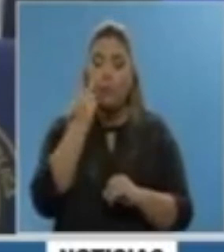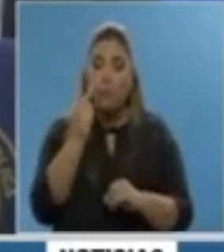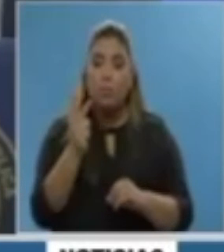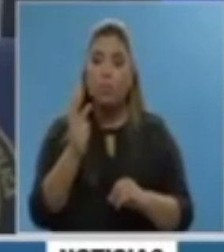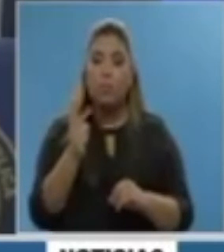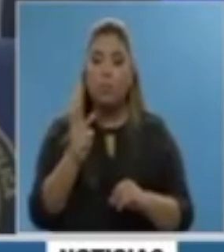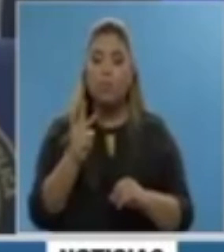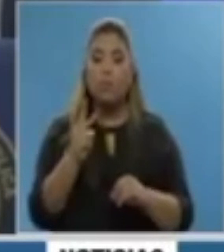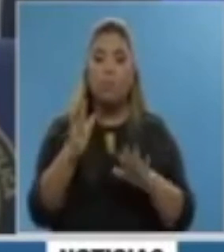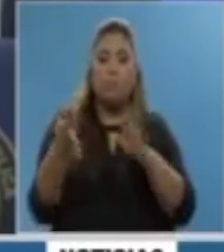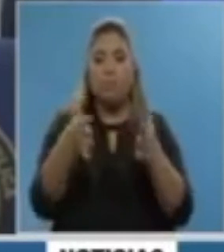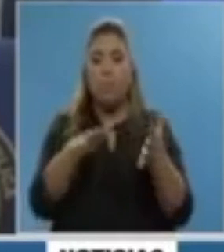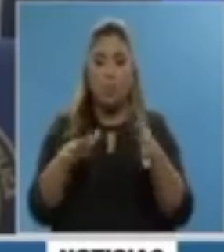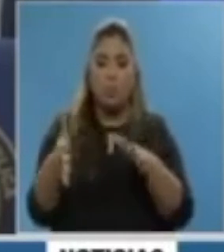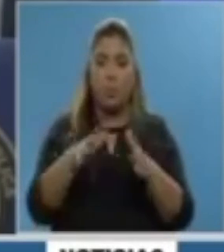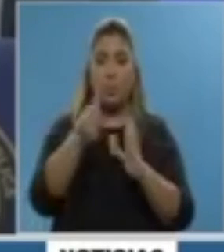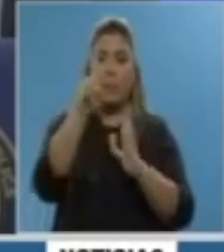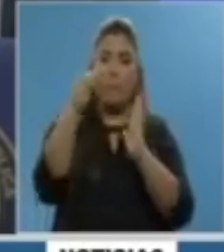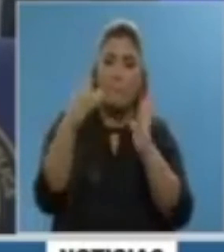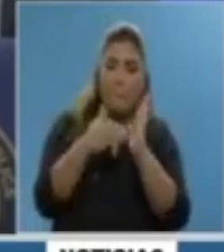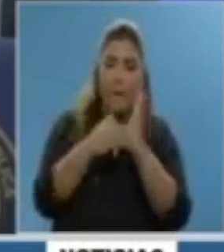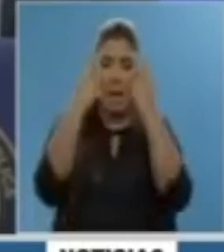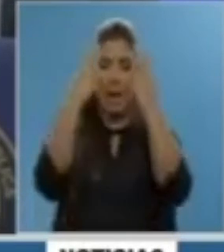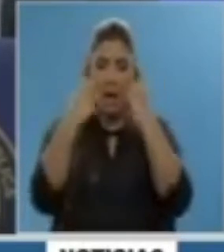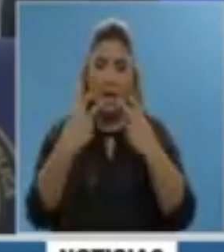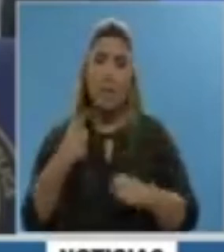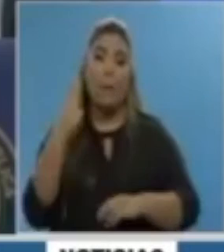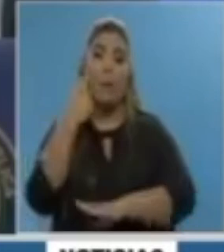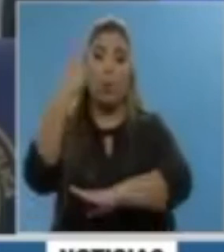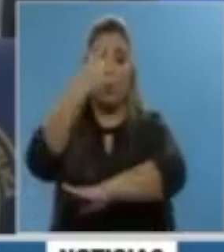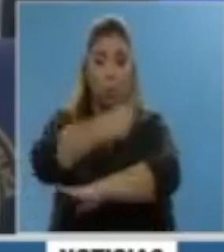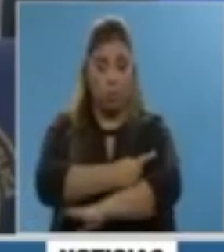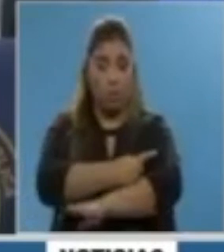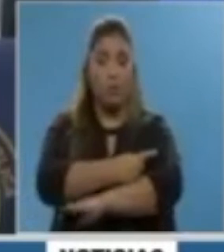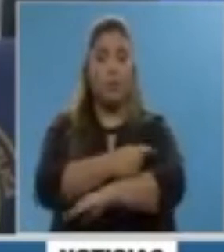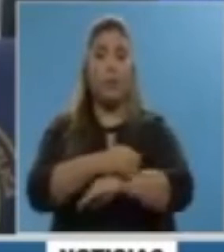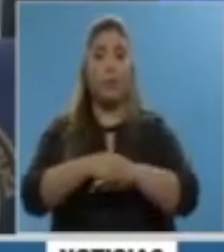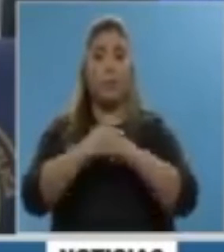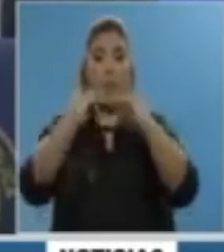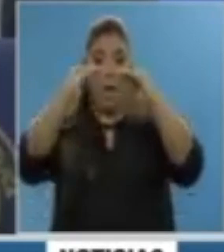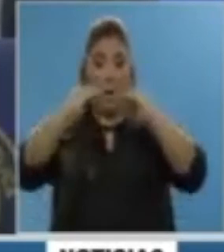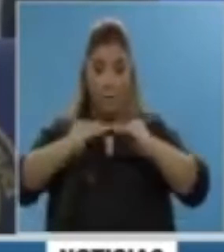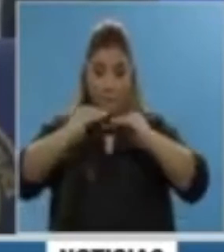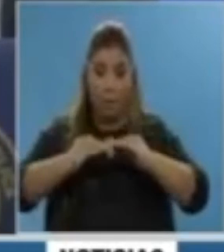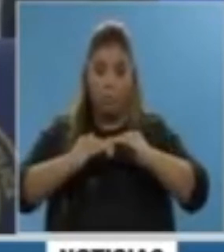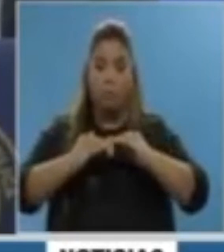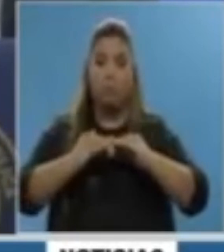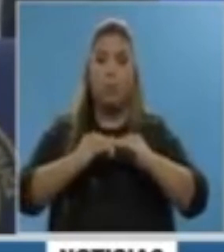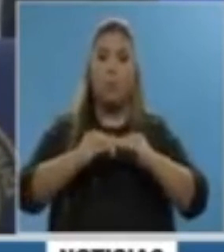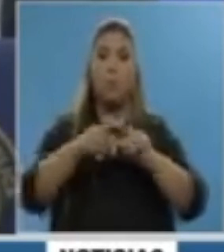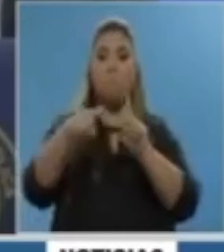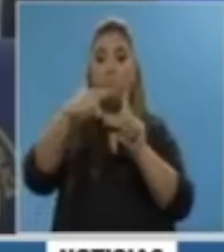alcanzar aproximadamente 1.000 pruebas por día. Y en la parte inferior lo que muestra son las tasas